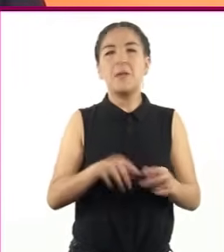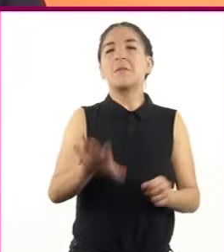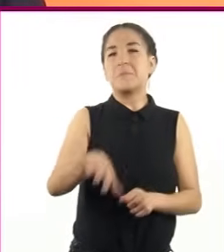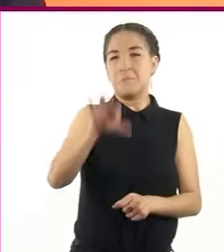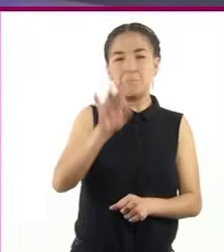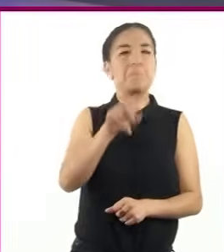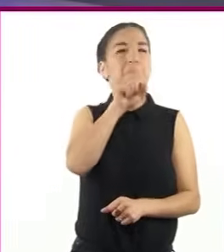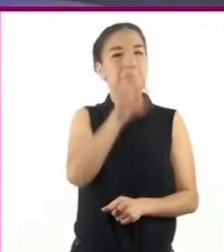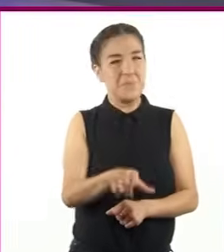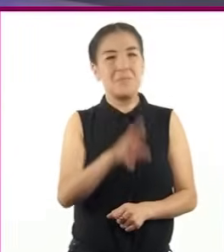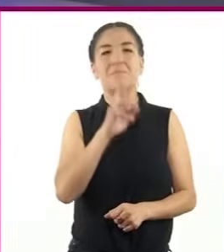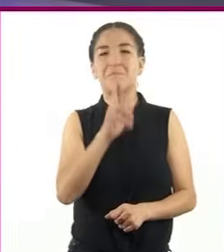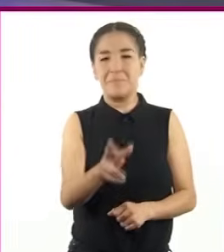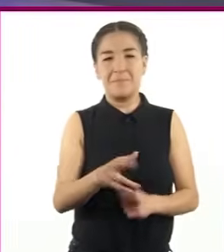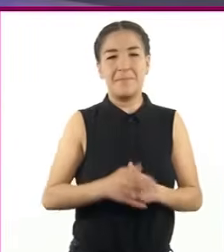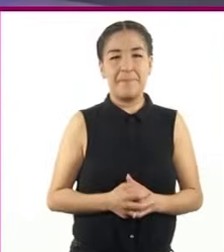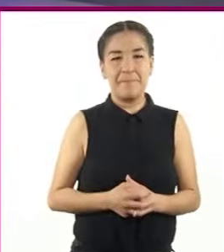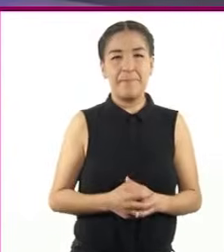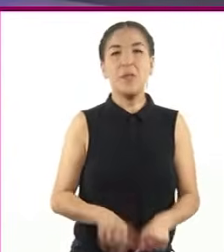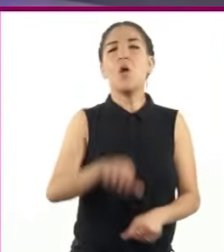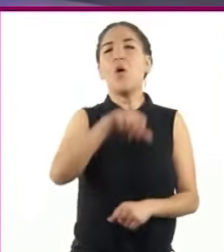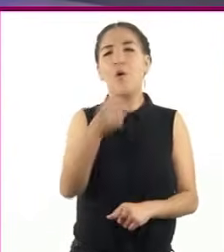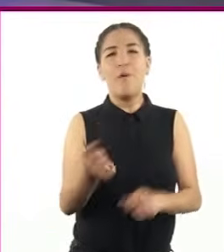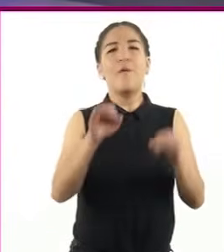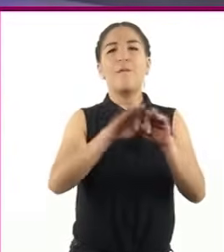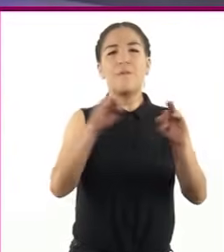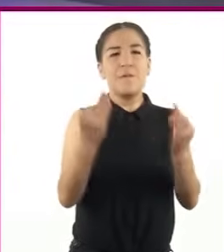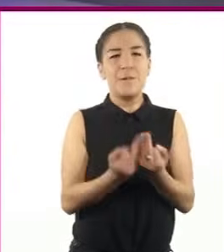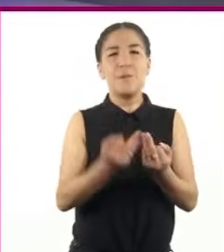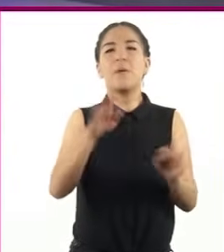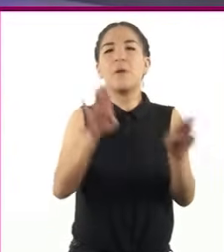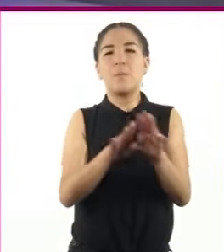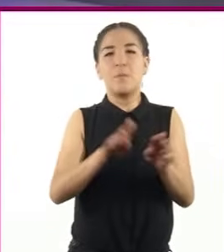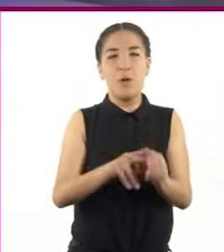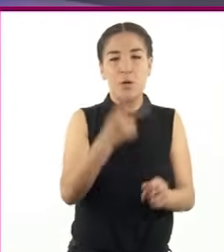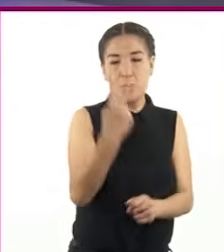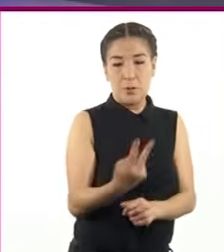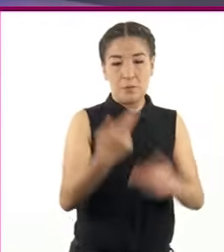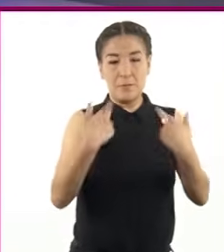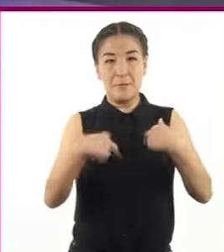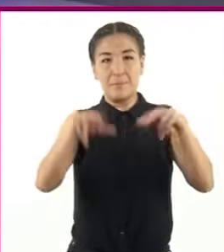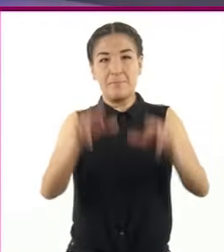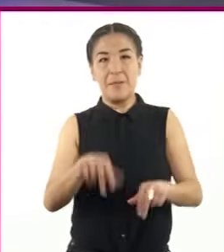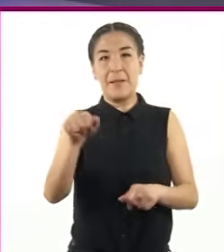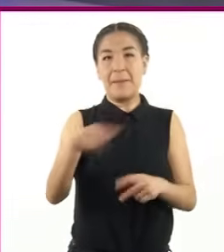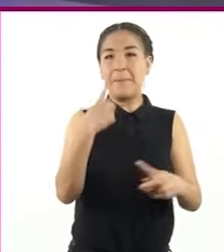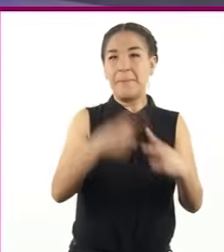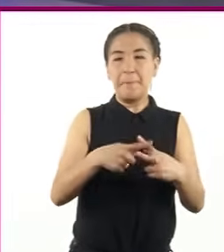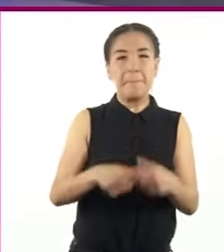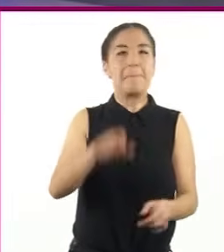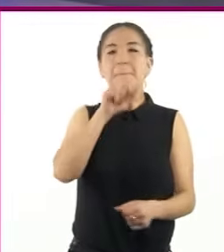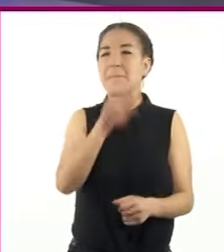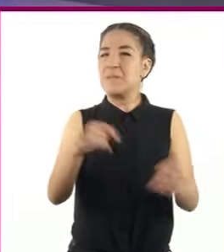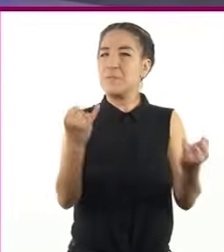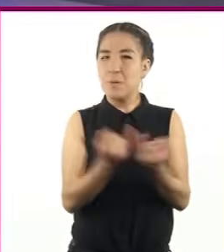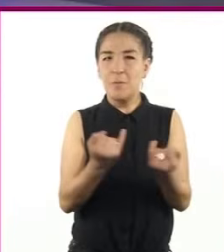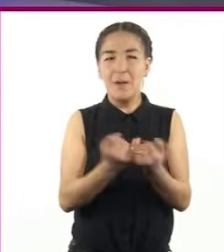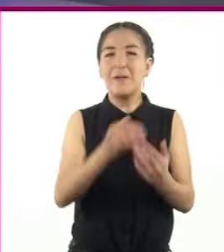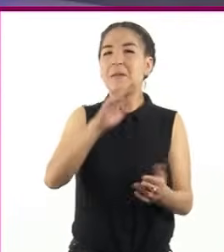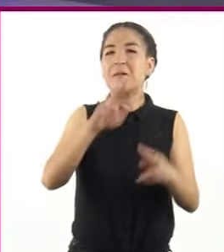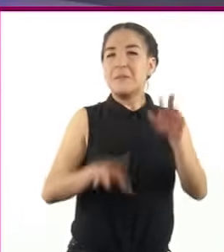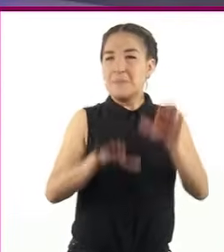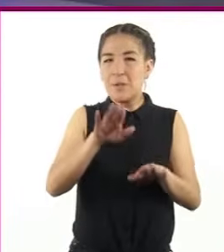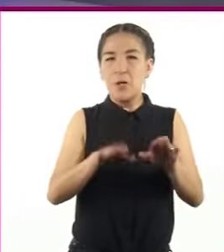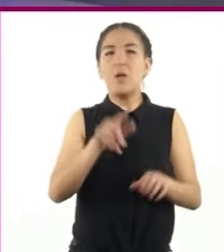mismo resultado. Otra forma de validar que dos expresiones algebraicas son equivalentes consiste